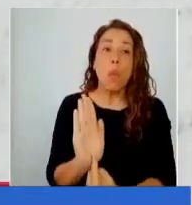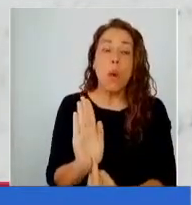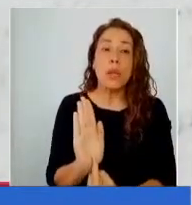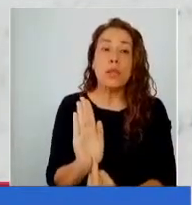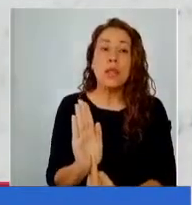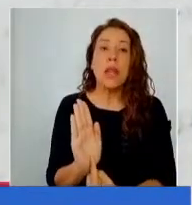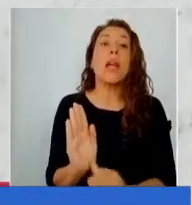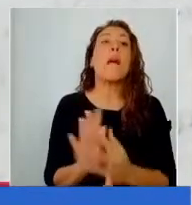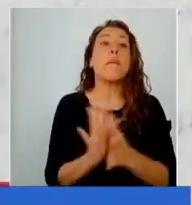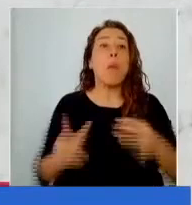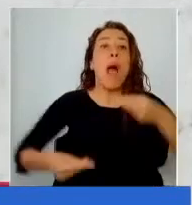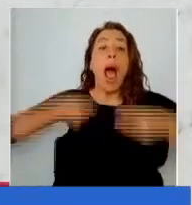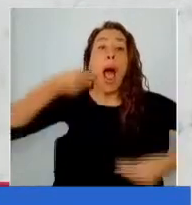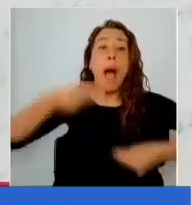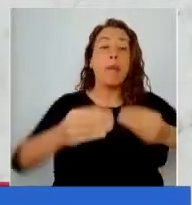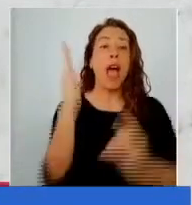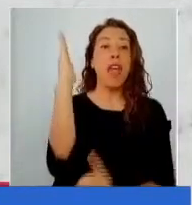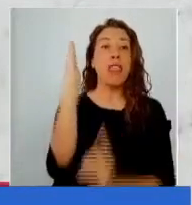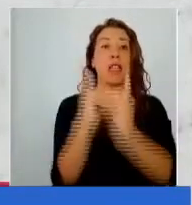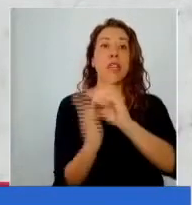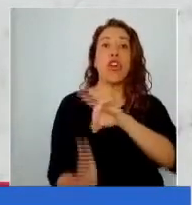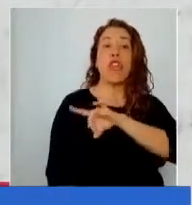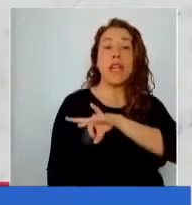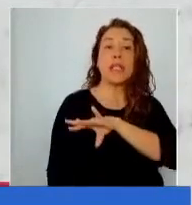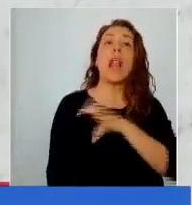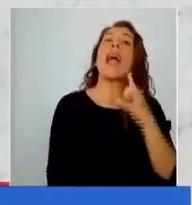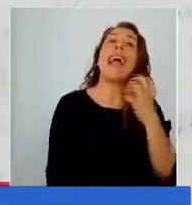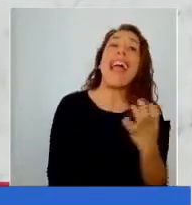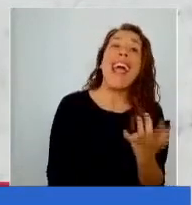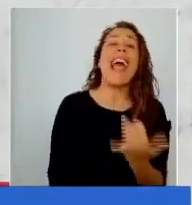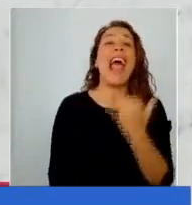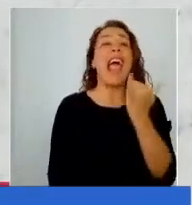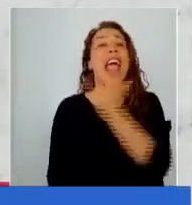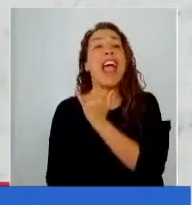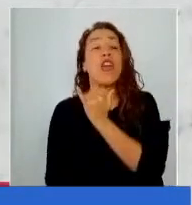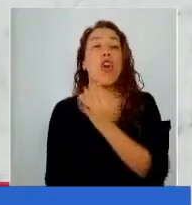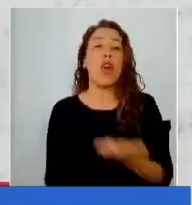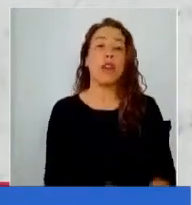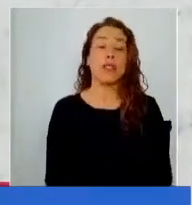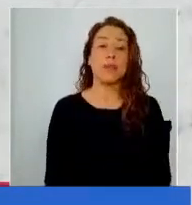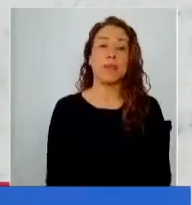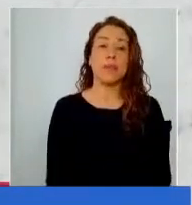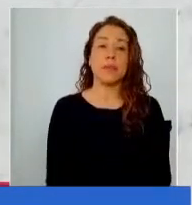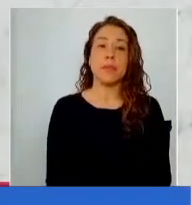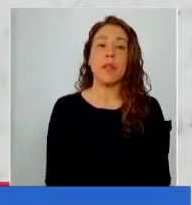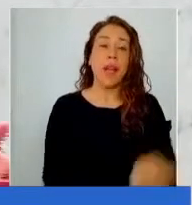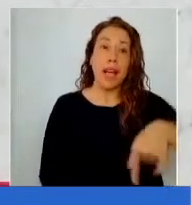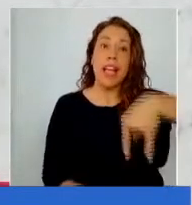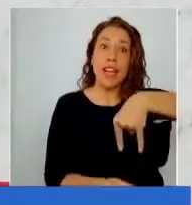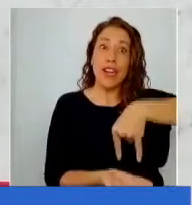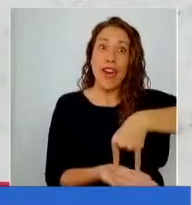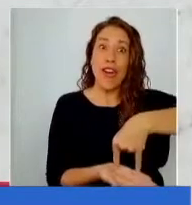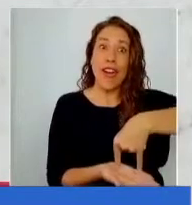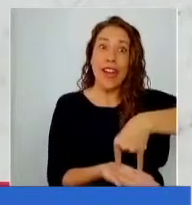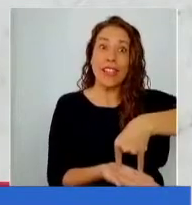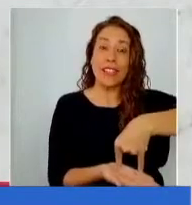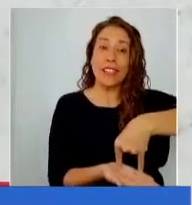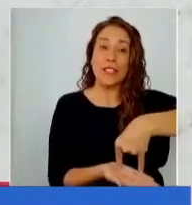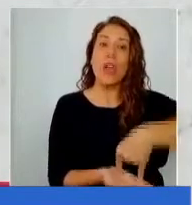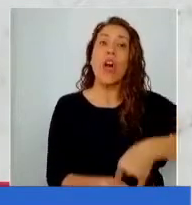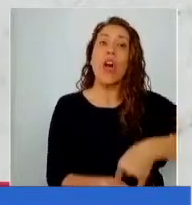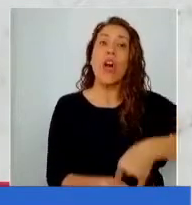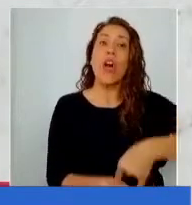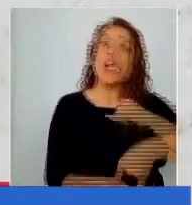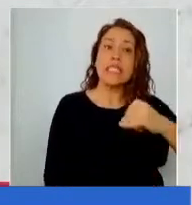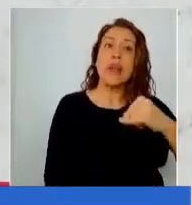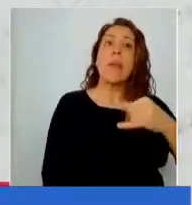al progreso de chile que sus errores o sus desaciertos Y es que este Congreso Nacional debe siempre evolucionar con